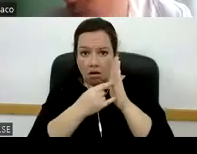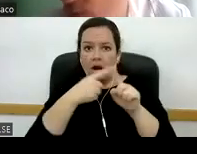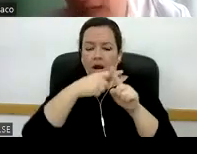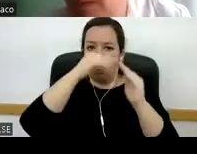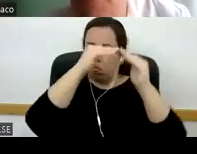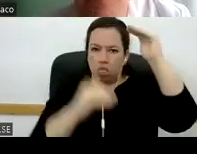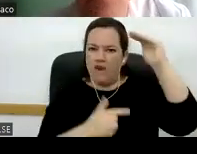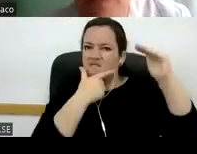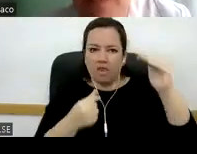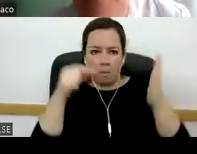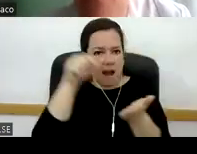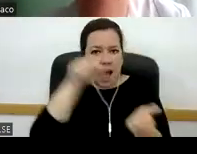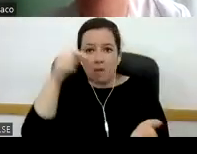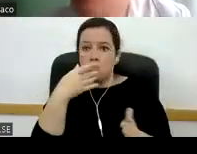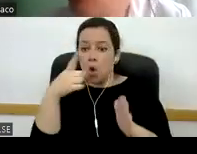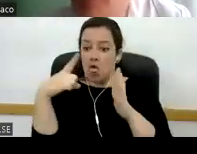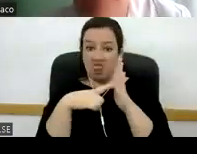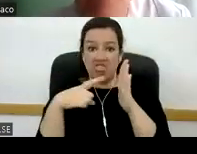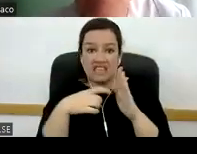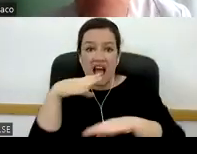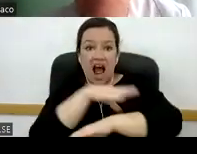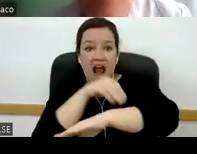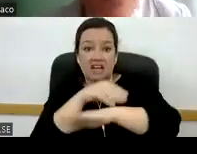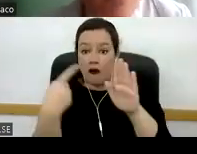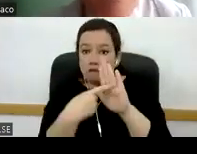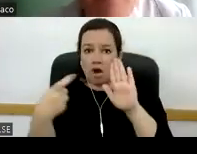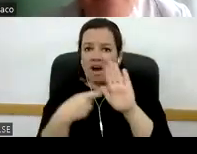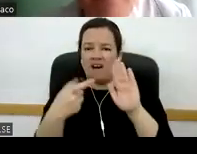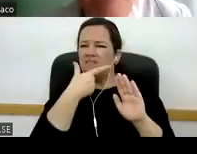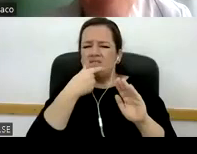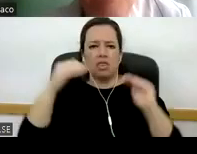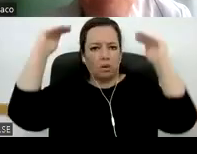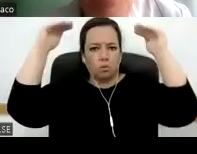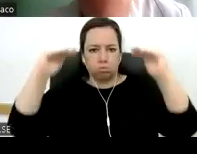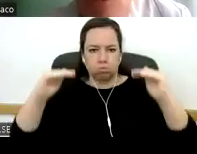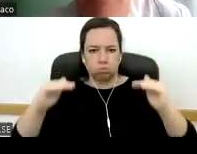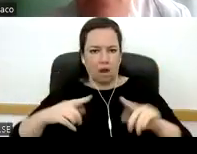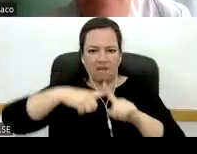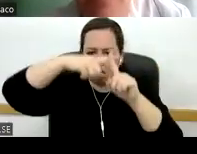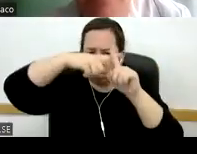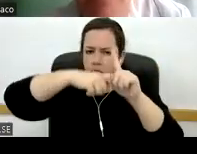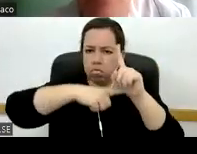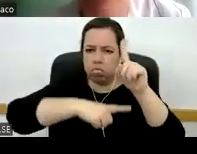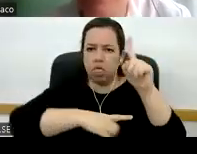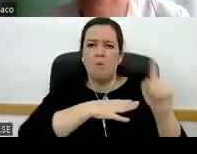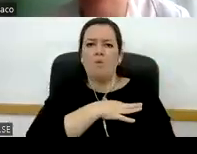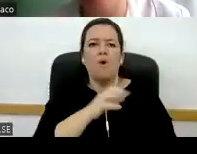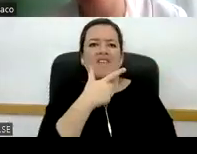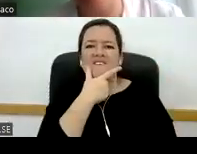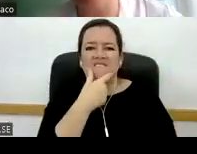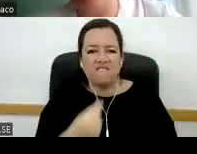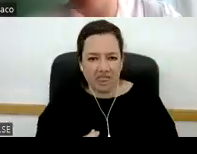porque muy rápidamente, con una dieta adecuada, muy rápidamente podemos disminuir valores muy elevados de triglicéridos